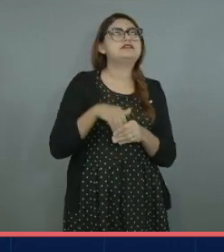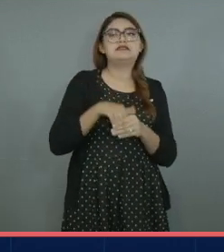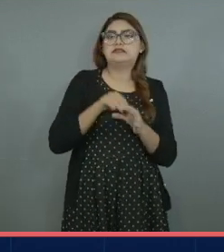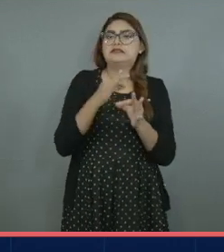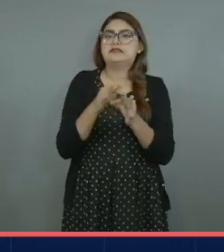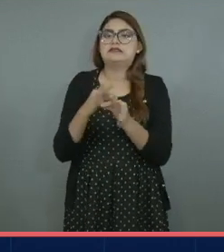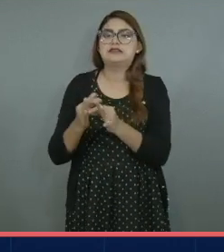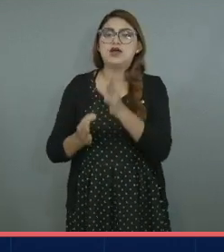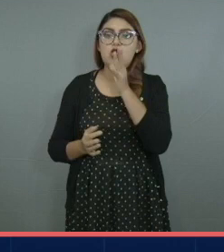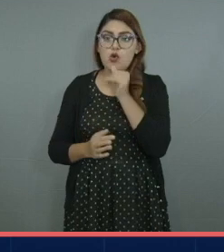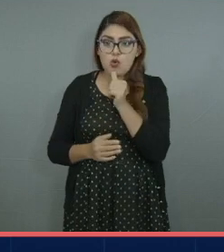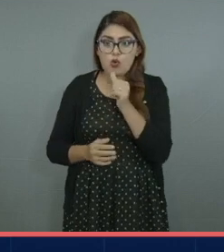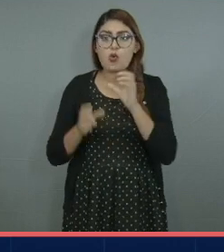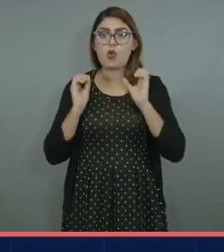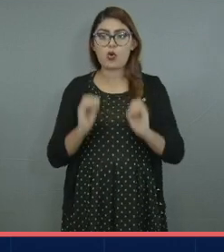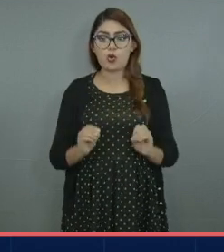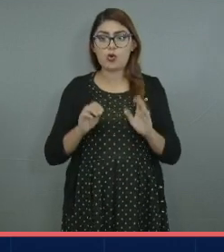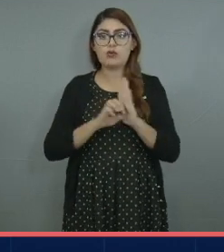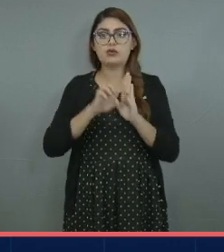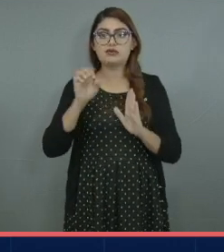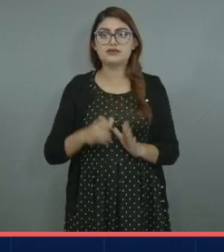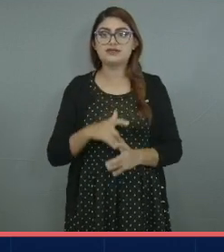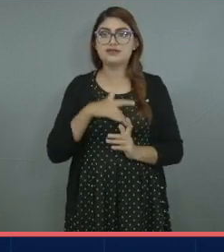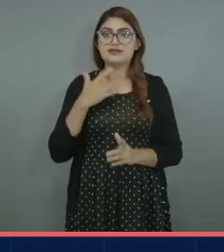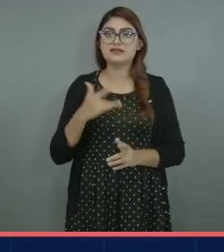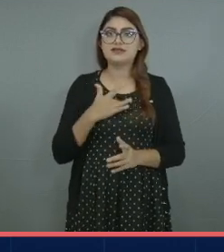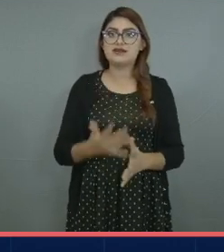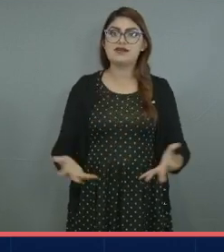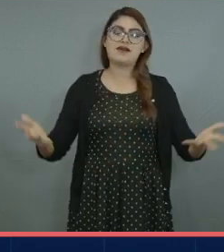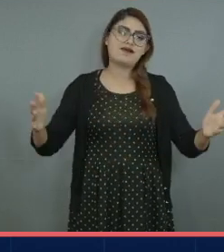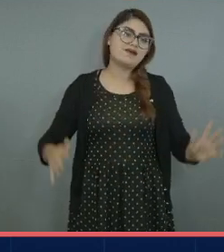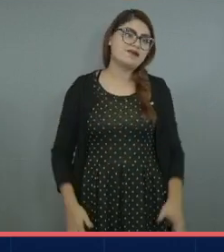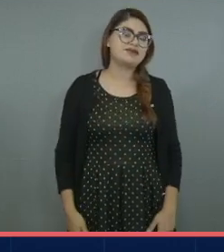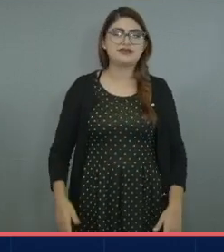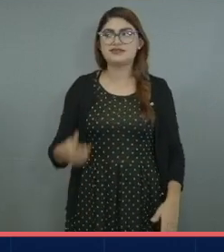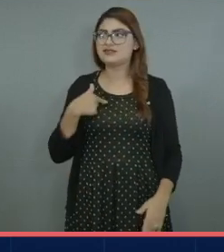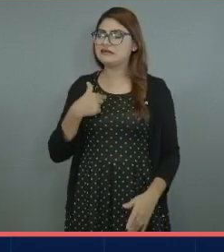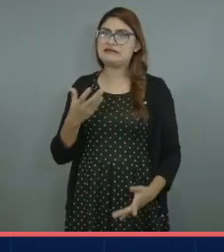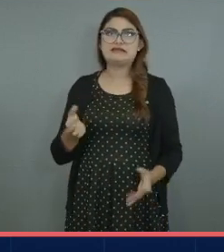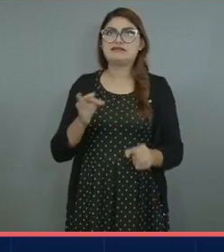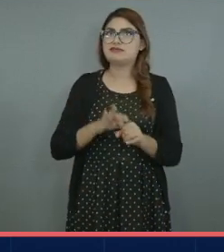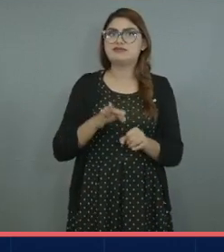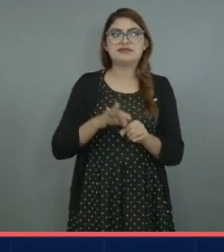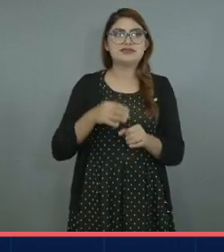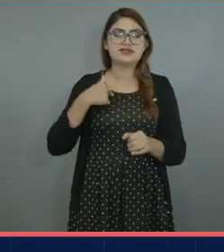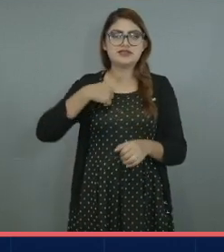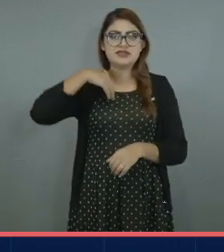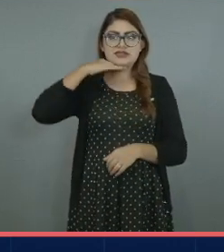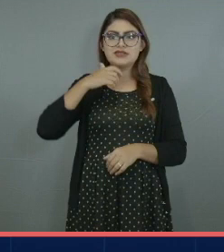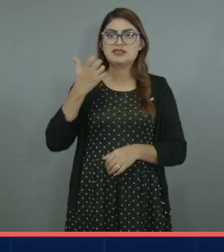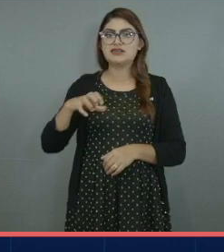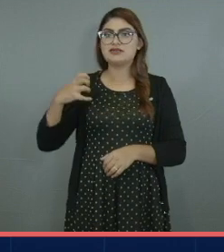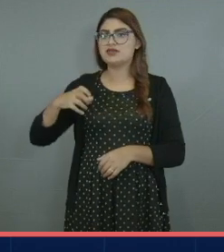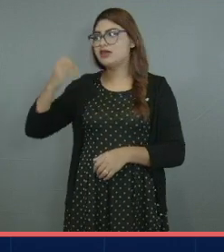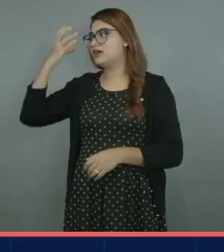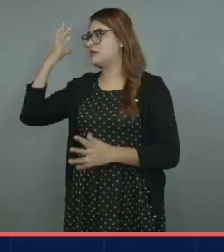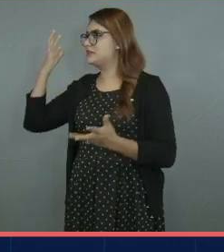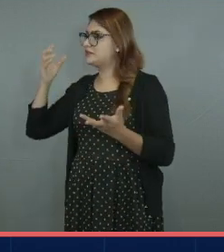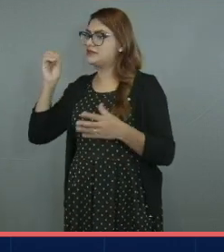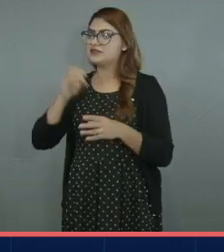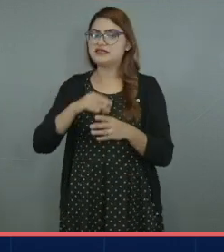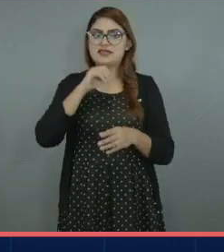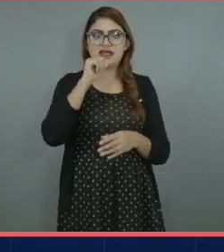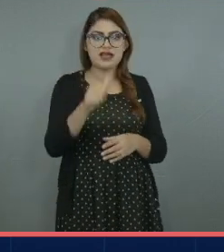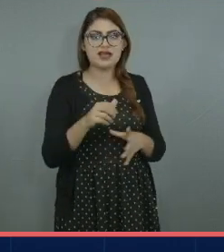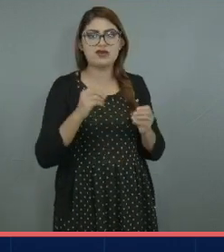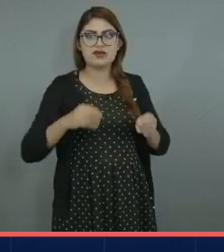da, o definitivamente, pues somos así como que muy distraídos para ahorrar y la monedita de los 10 pesos se me olvidó y el dinerito